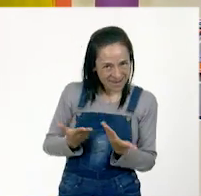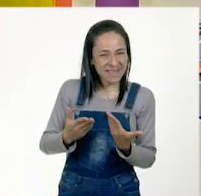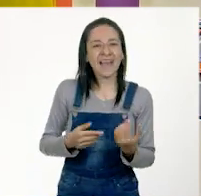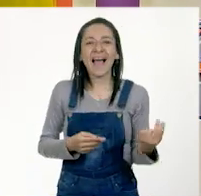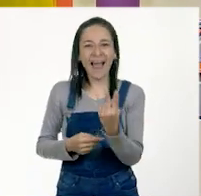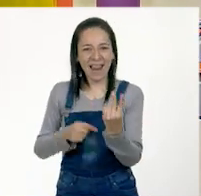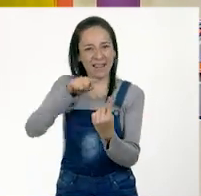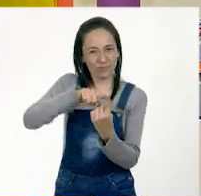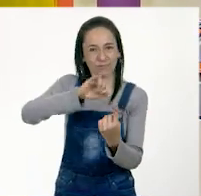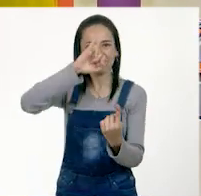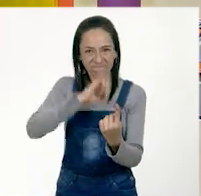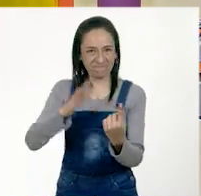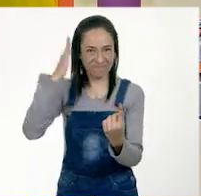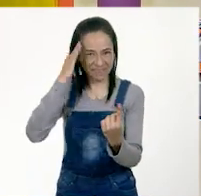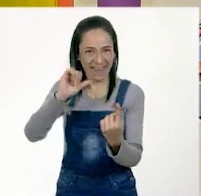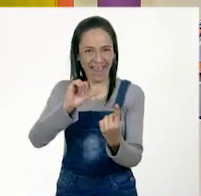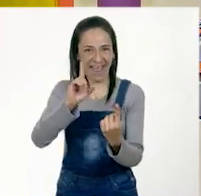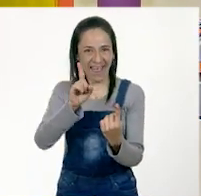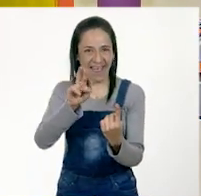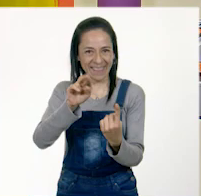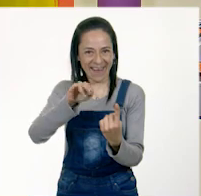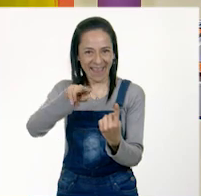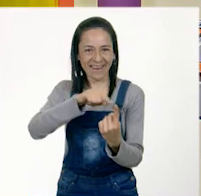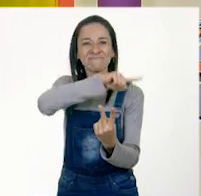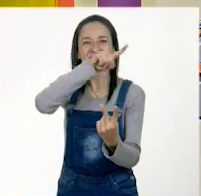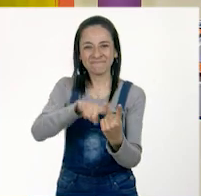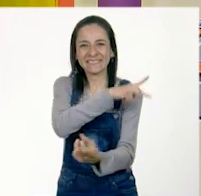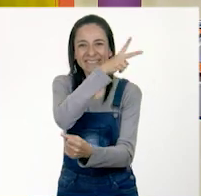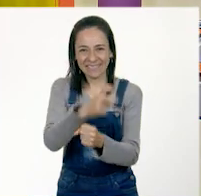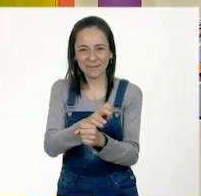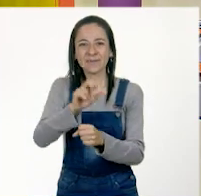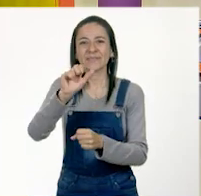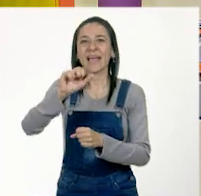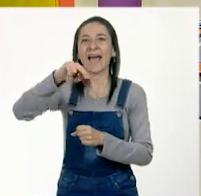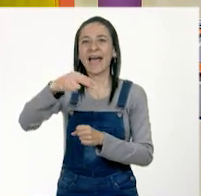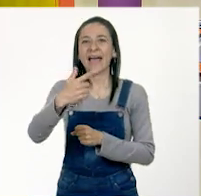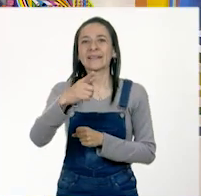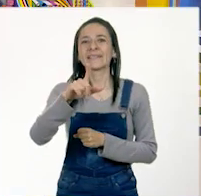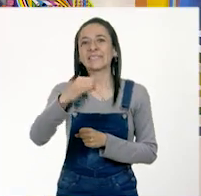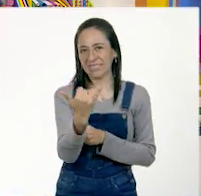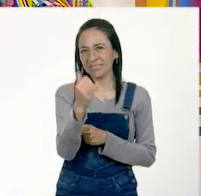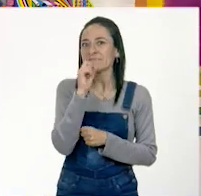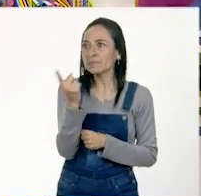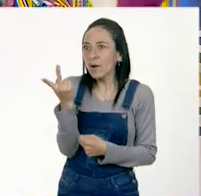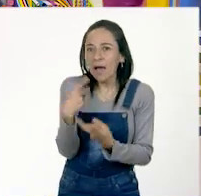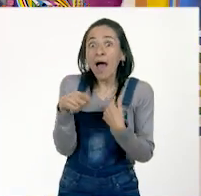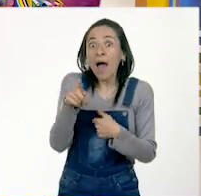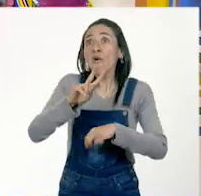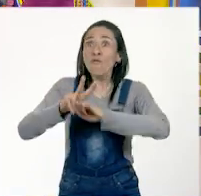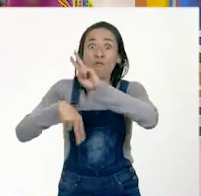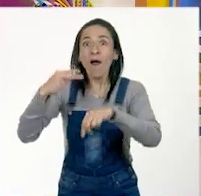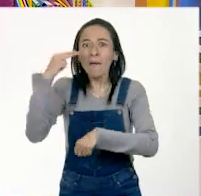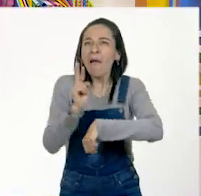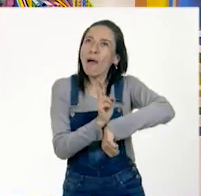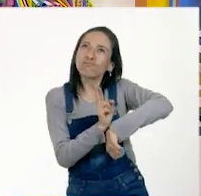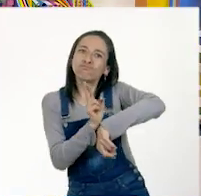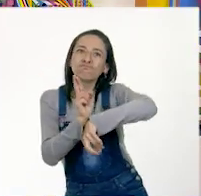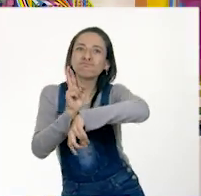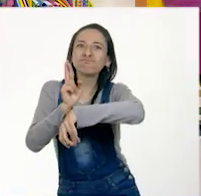y a la subcomandante Angie, que vienen regresando de esta aventura en el universo de las emociones? ¡Aplausos!